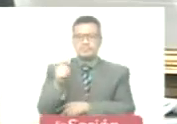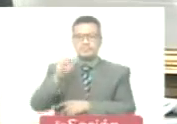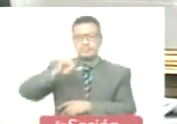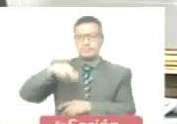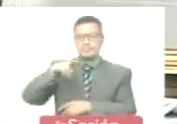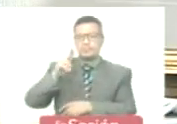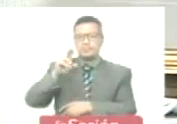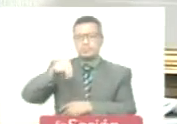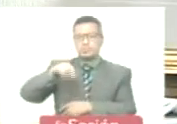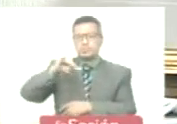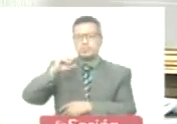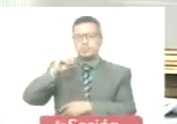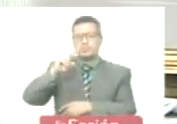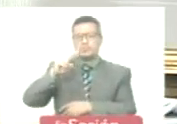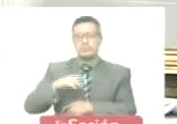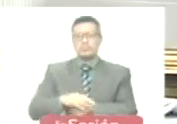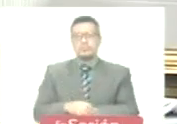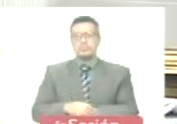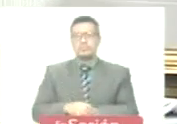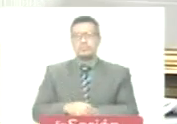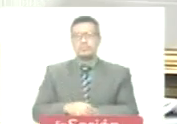Gómez.